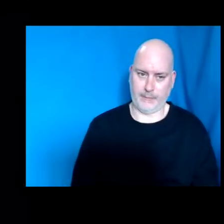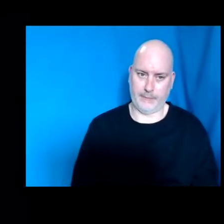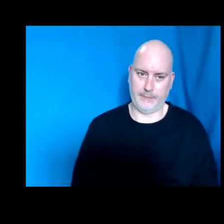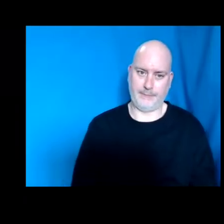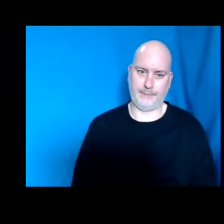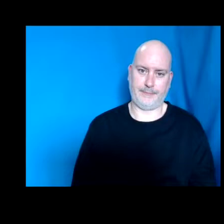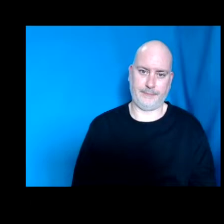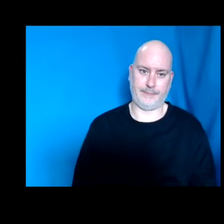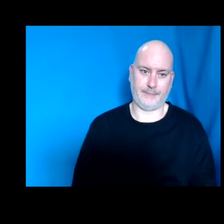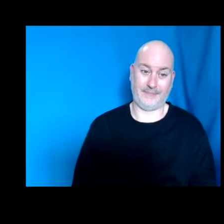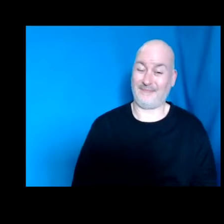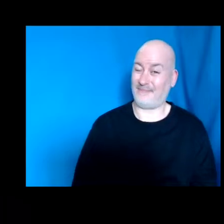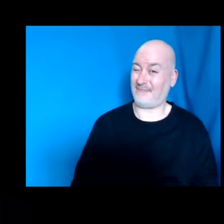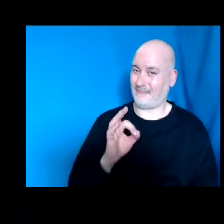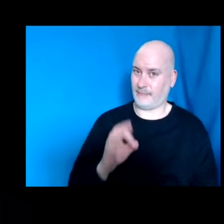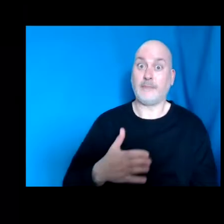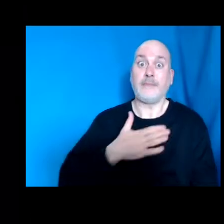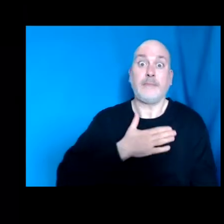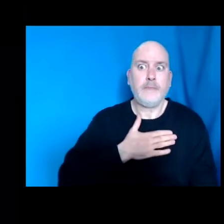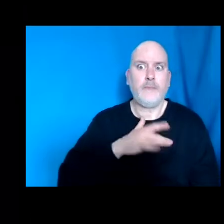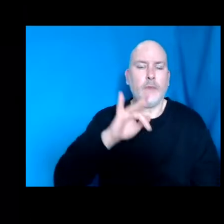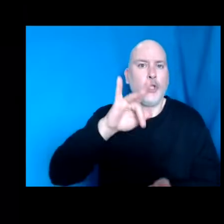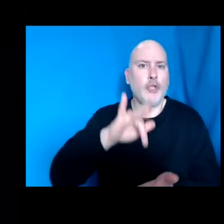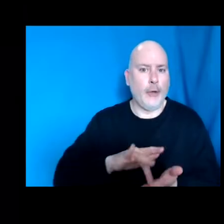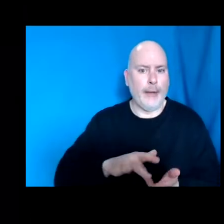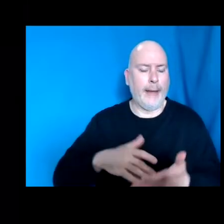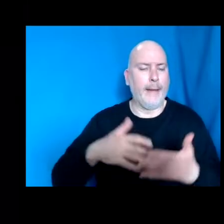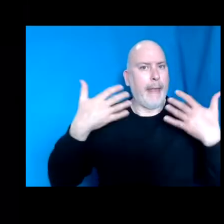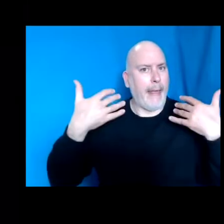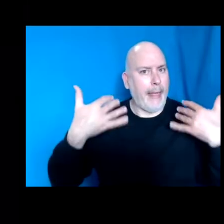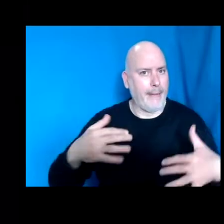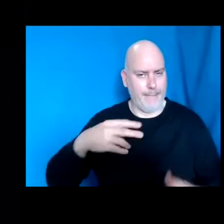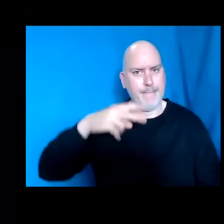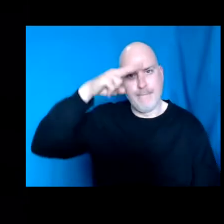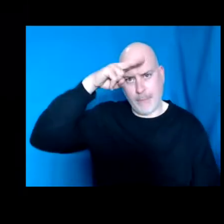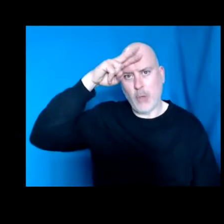Y respecto a cuándo debo de preocuparme, en este caso, cuándo